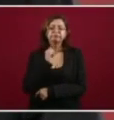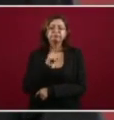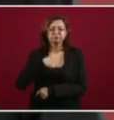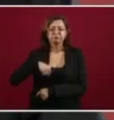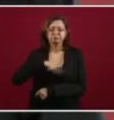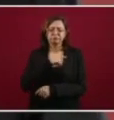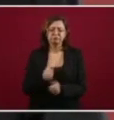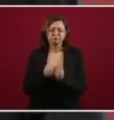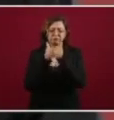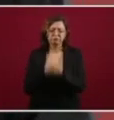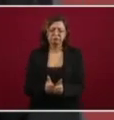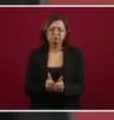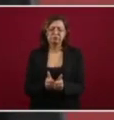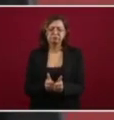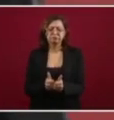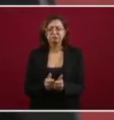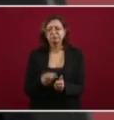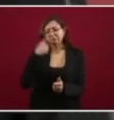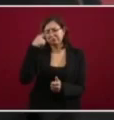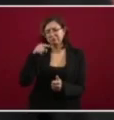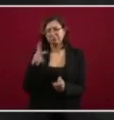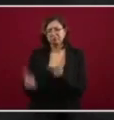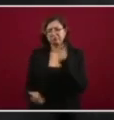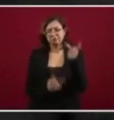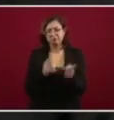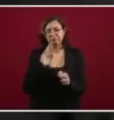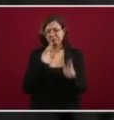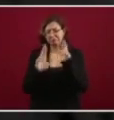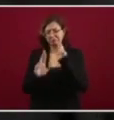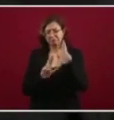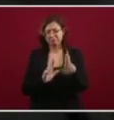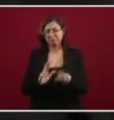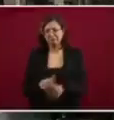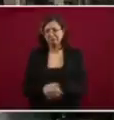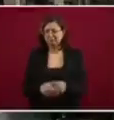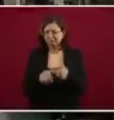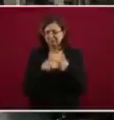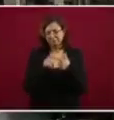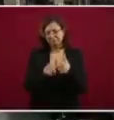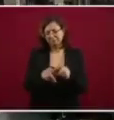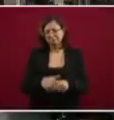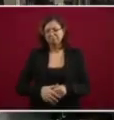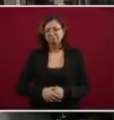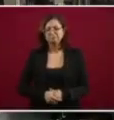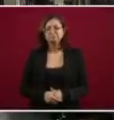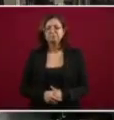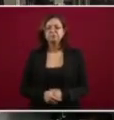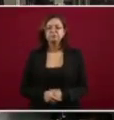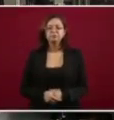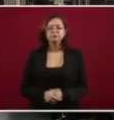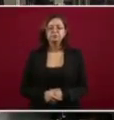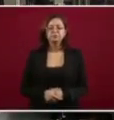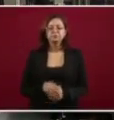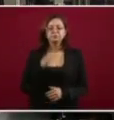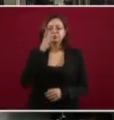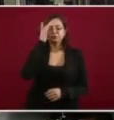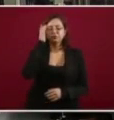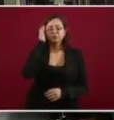aquí para contestar preguntas de ustedes y dar respuestas.